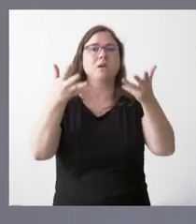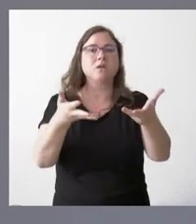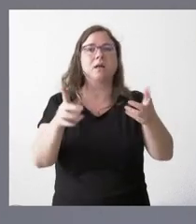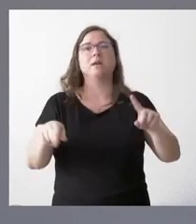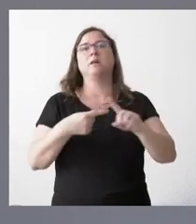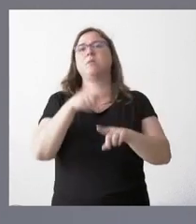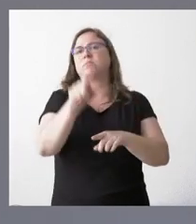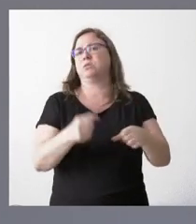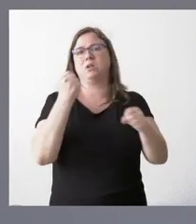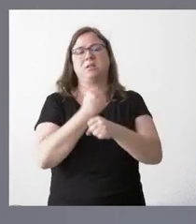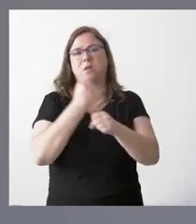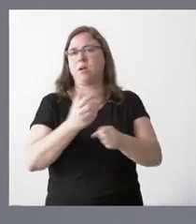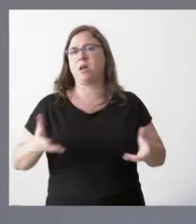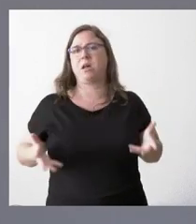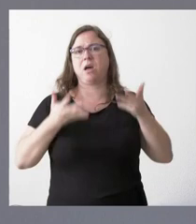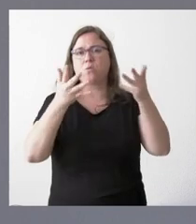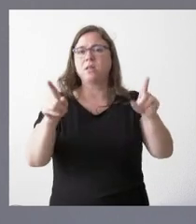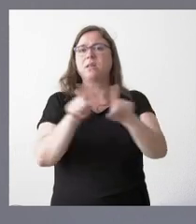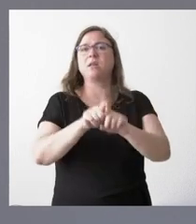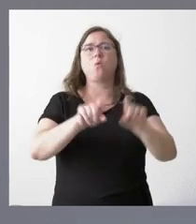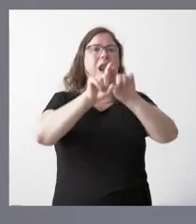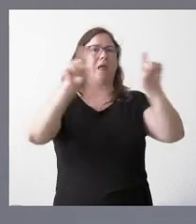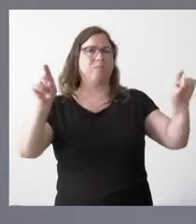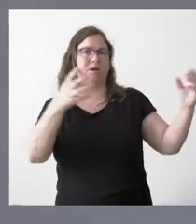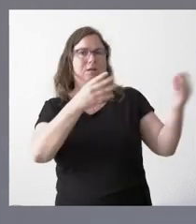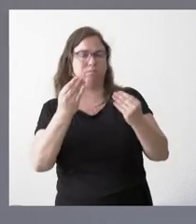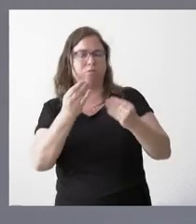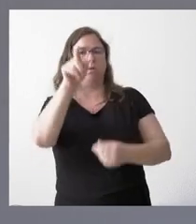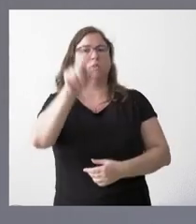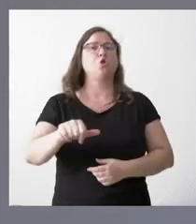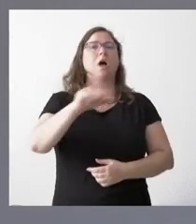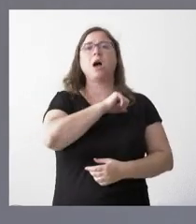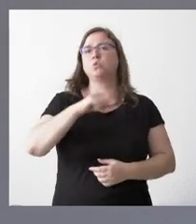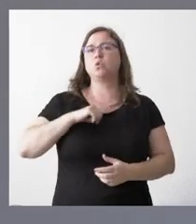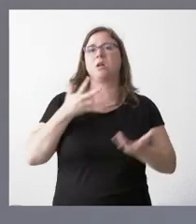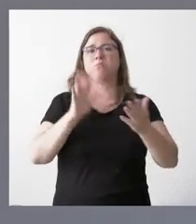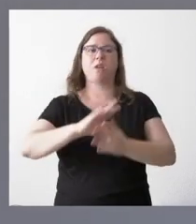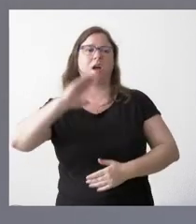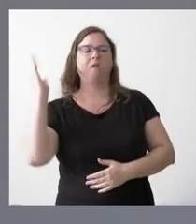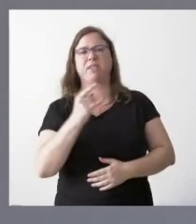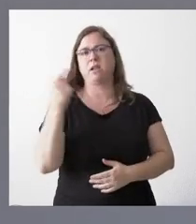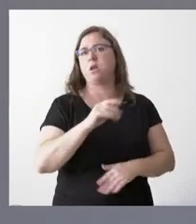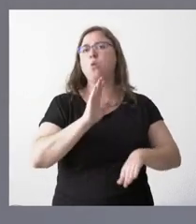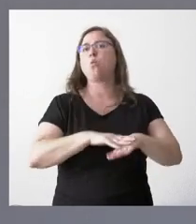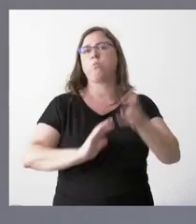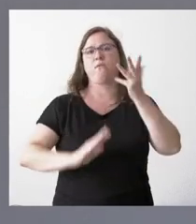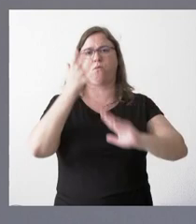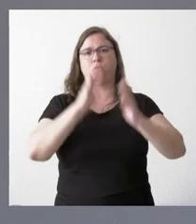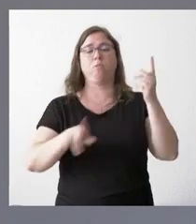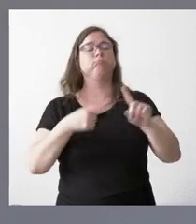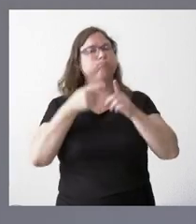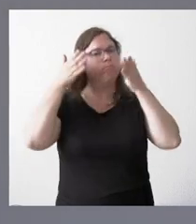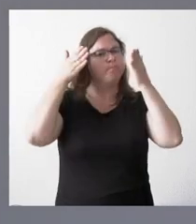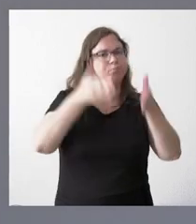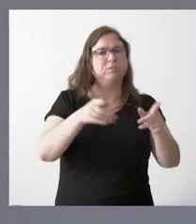los trabajadores, ayudar a muchas empresas y autónomos que pueden tener un impacto negativo como consecuencia de sus incendios. Y ahí nos centramos